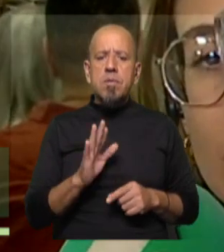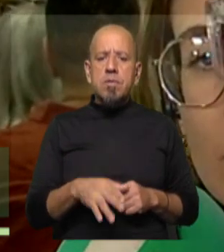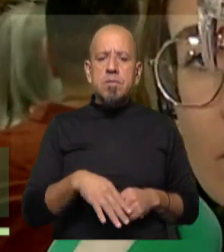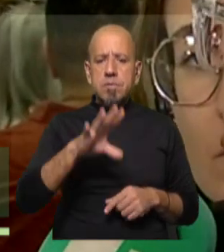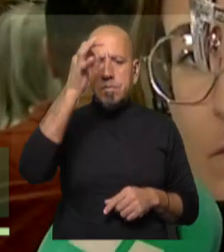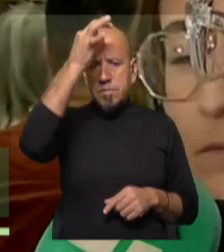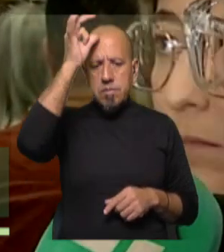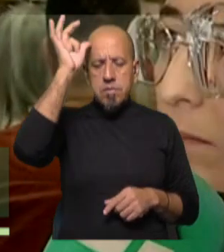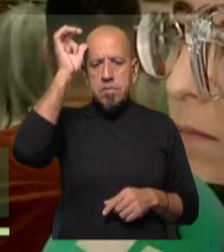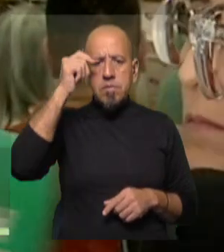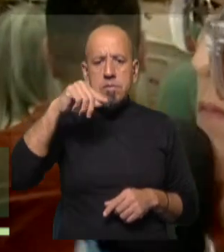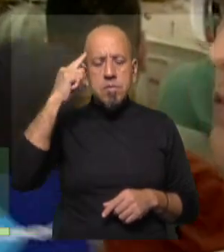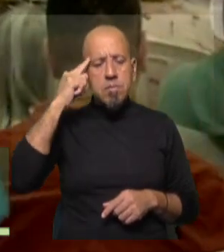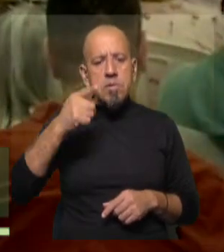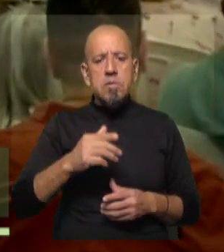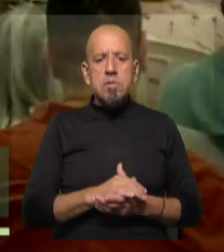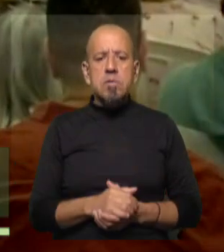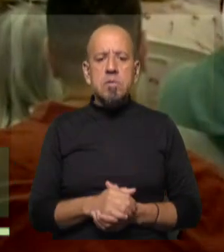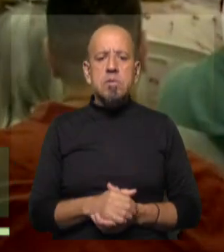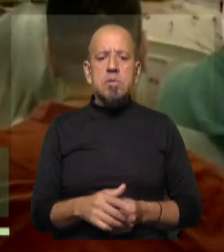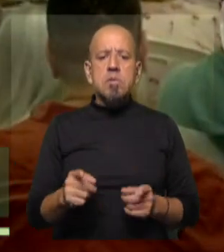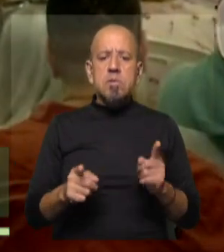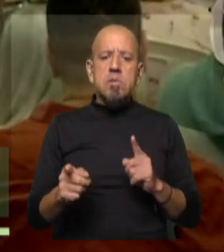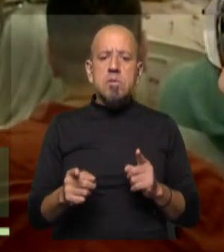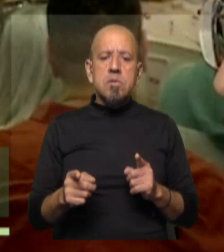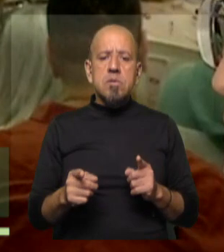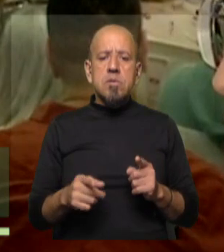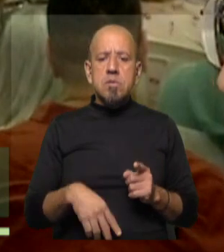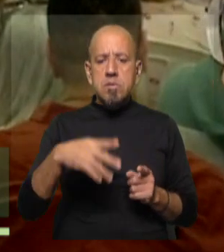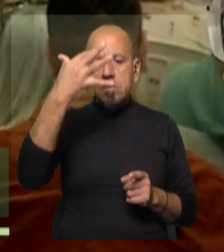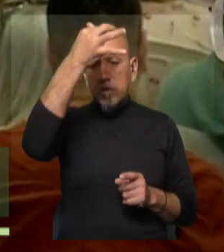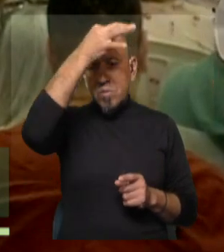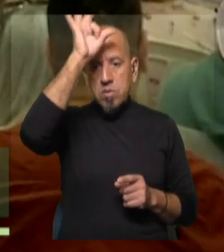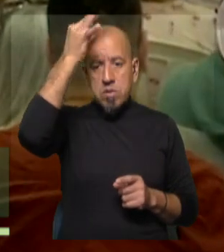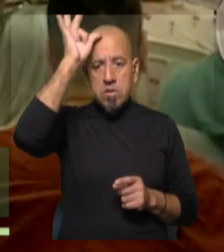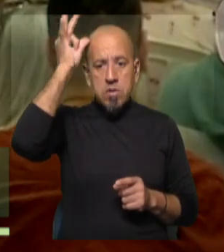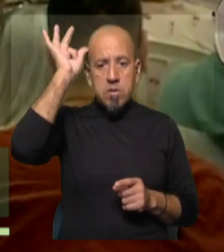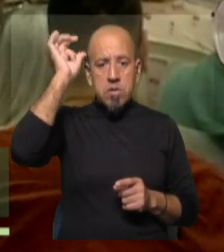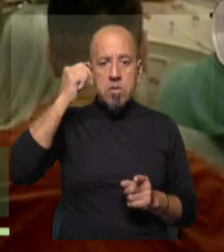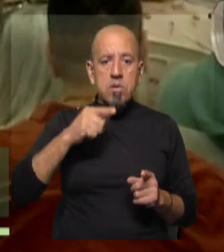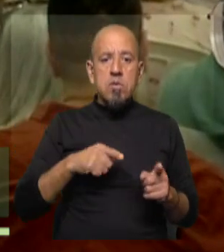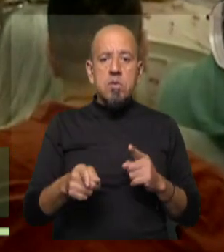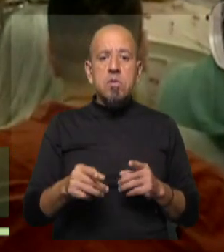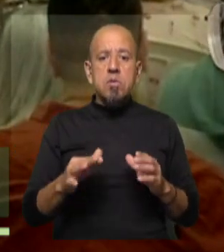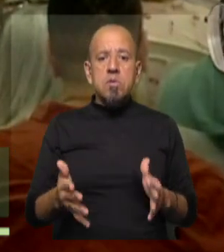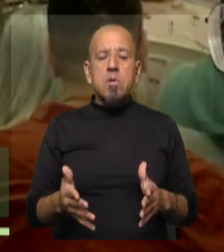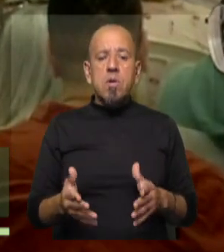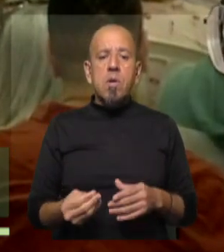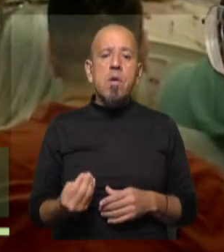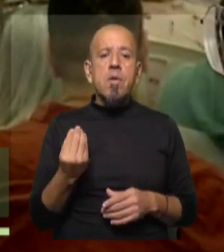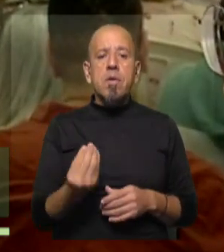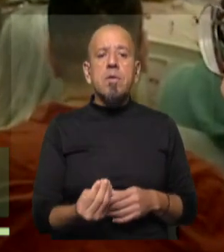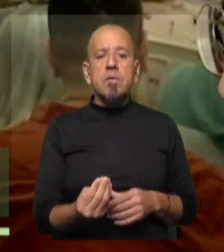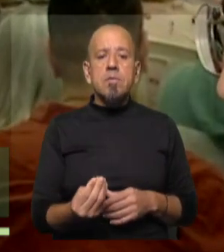candidato. ¿Qué opina de esto que se ha generado últimamente? He sido crítico algunas veces con Juan Sartori, no con su candidatura. No hay nada más lindo